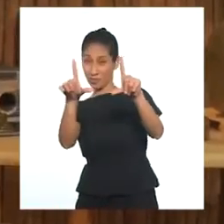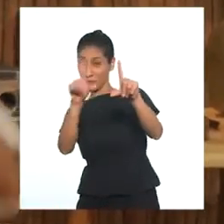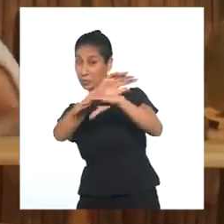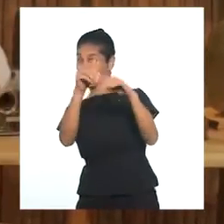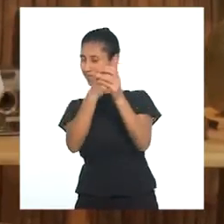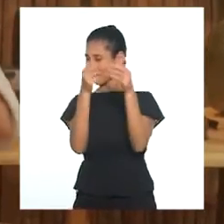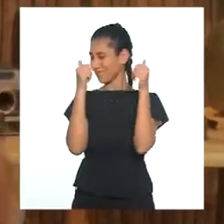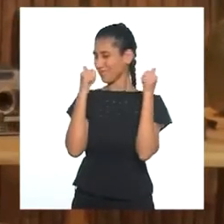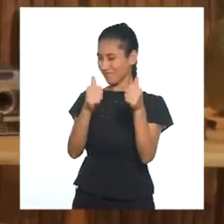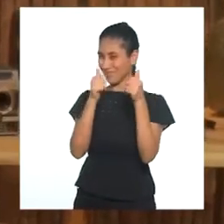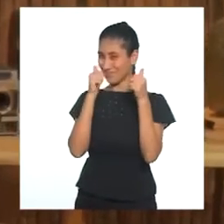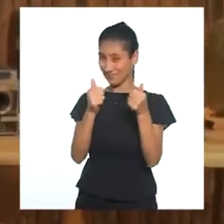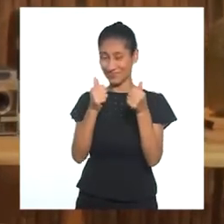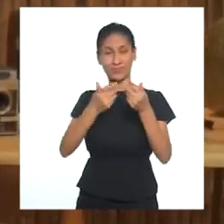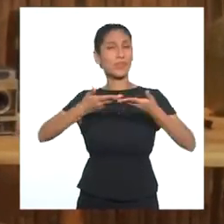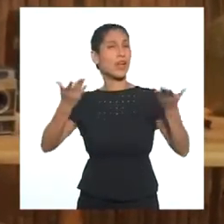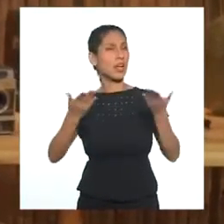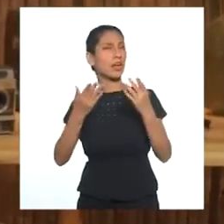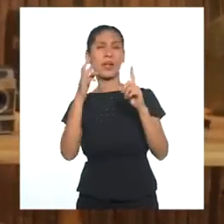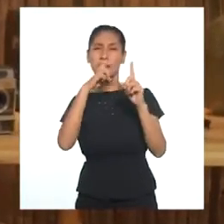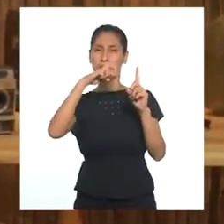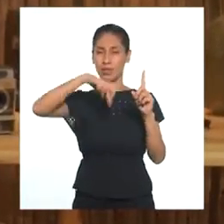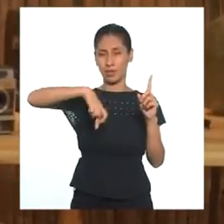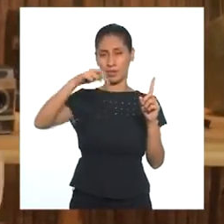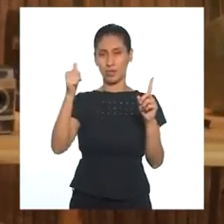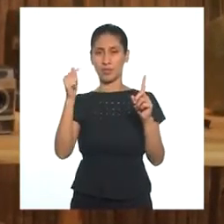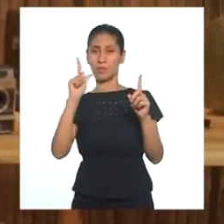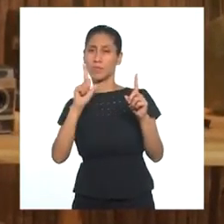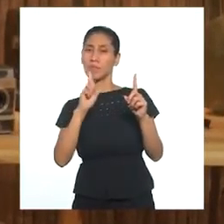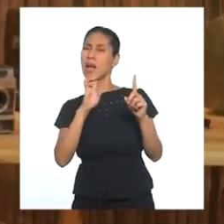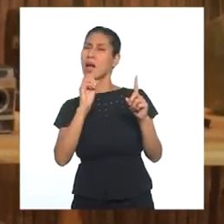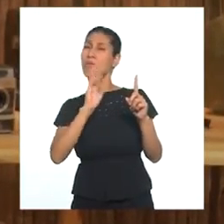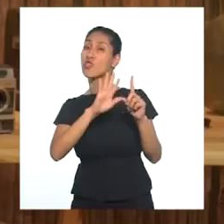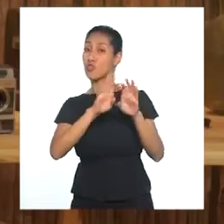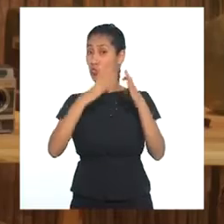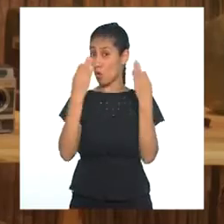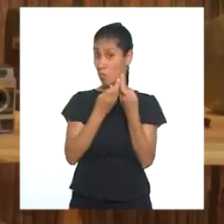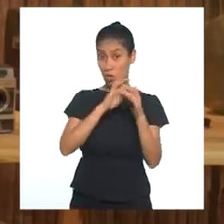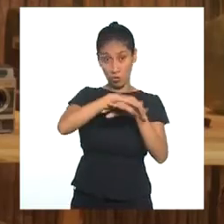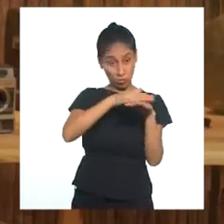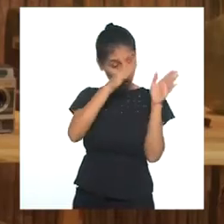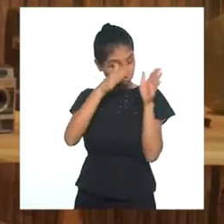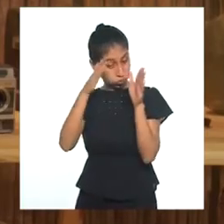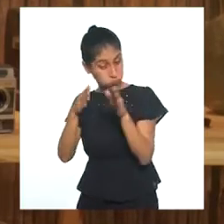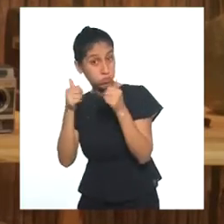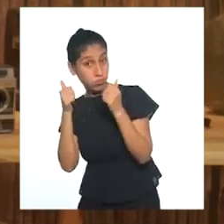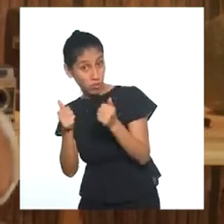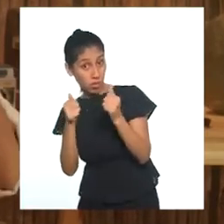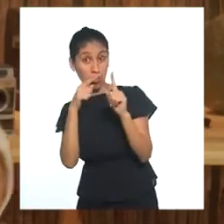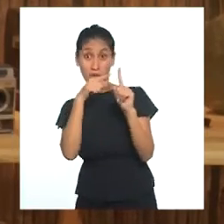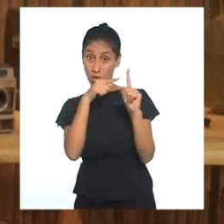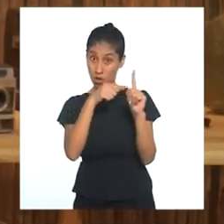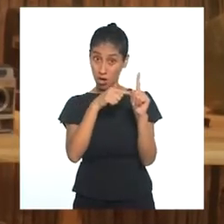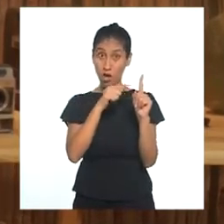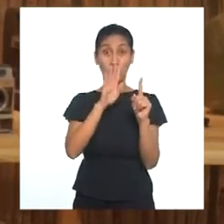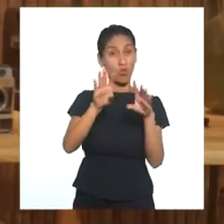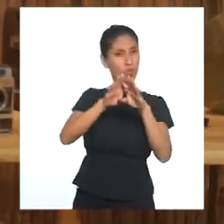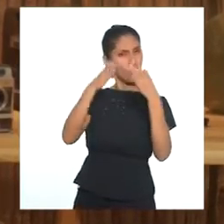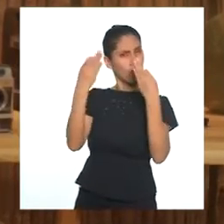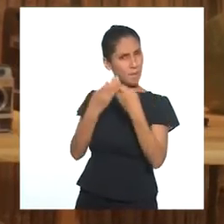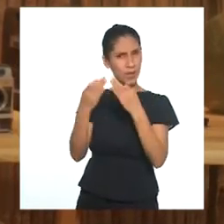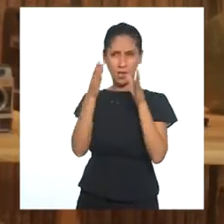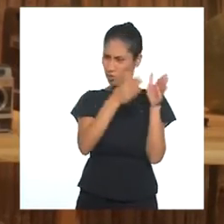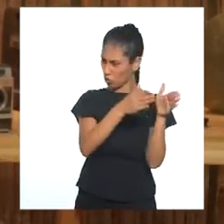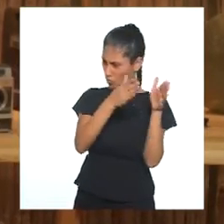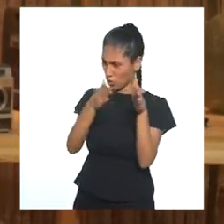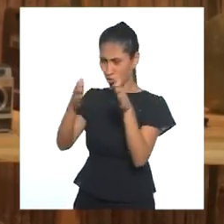haya salido excelente para Pablo y su familia. ¿Viste que dialogó con ellos para llegar a un acuerdo y